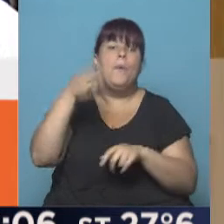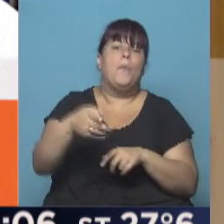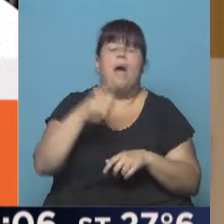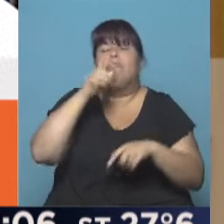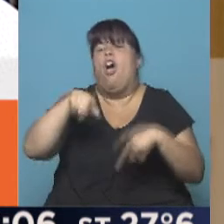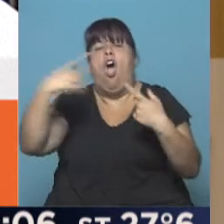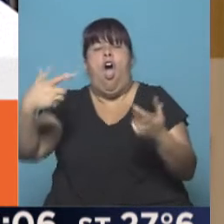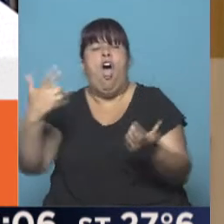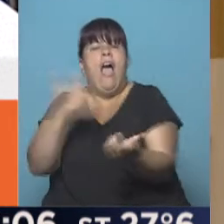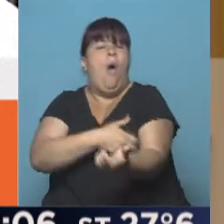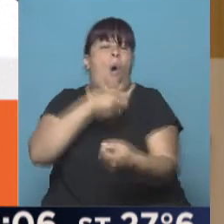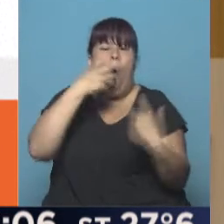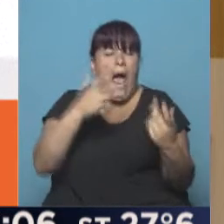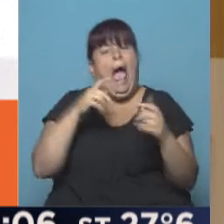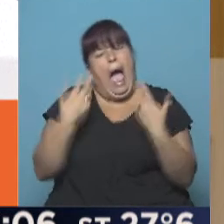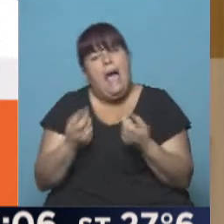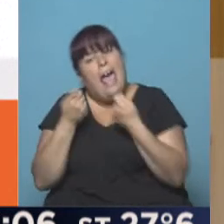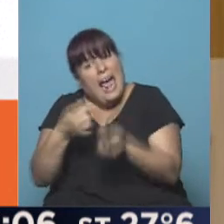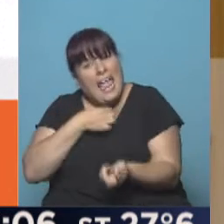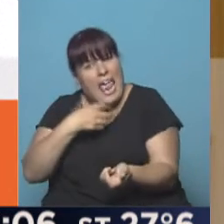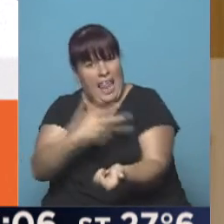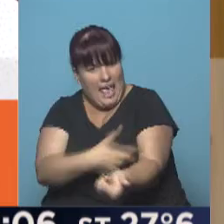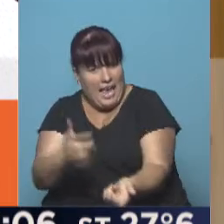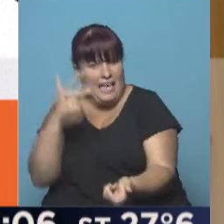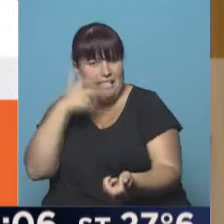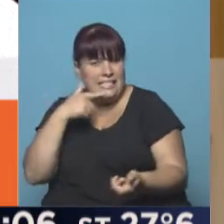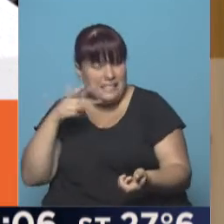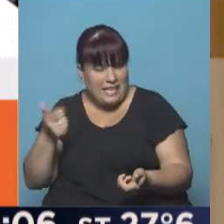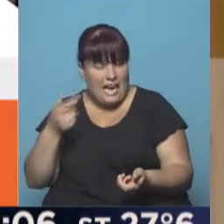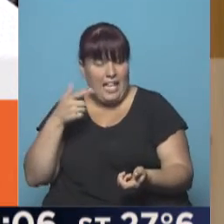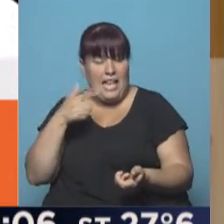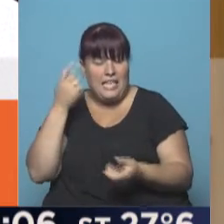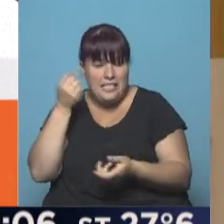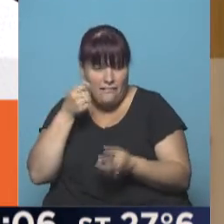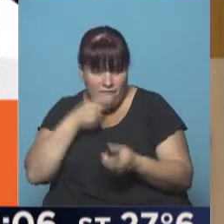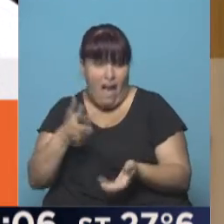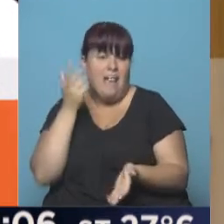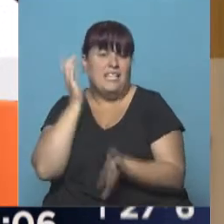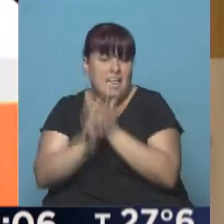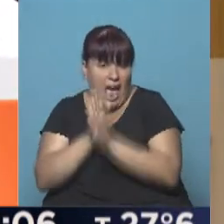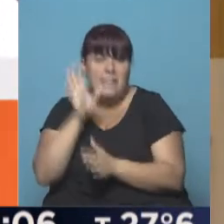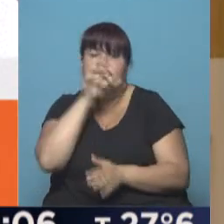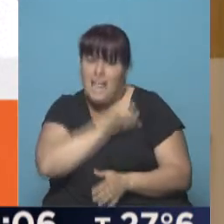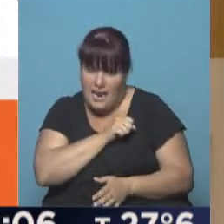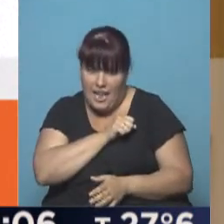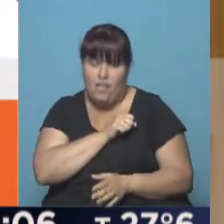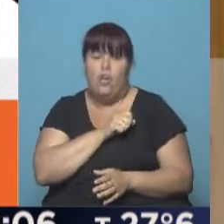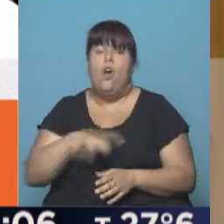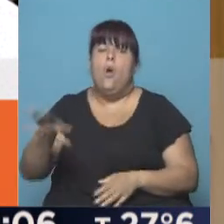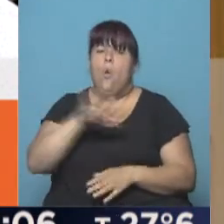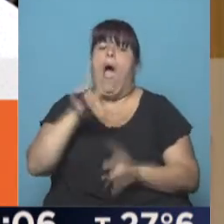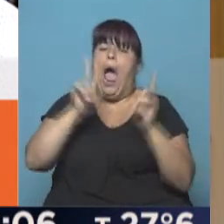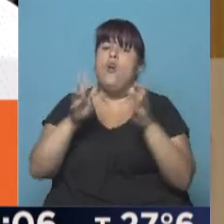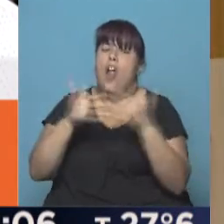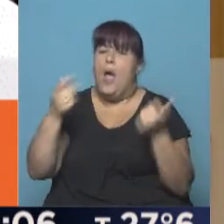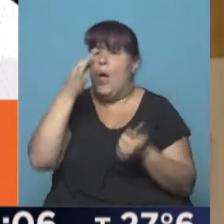hacerse cualquier otro análisis de rutina. El análisis es simple, es gratis, es confidencial, en muchos lugares es rápido,